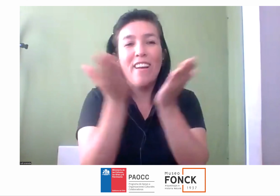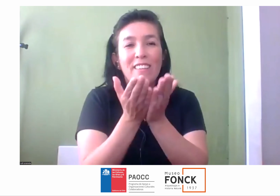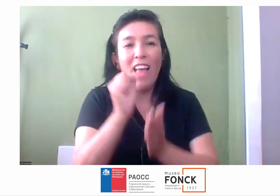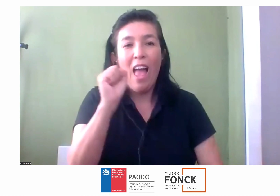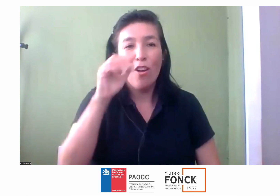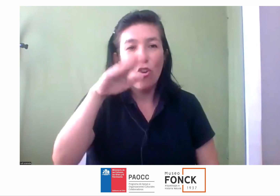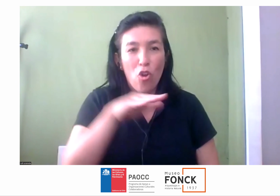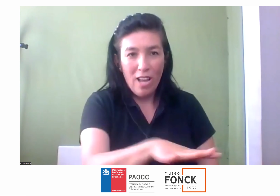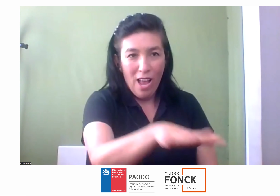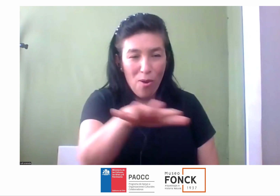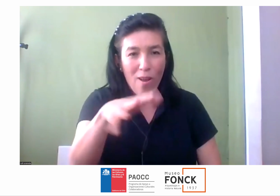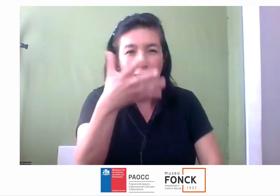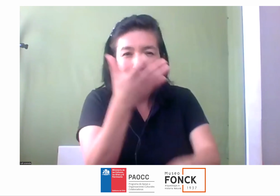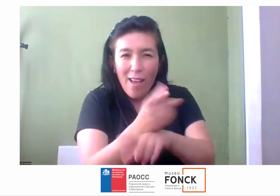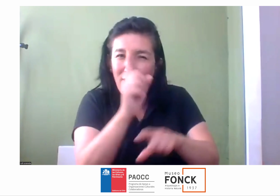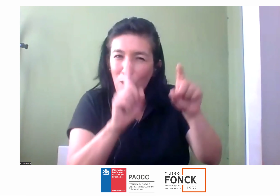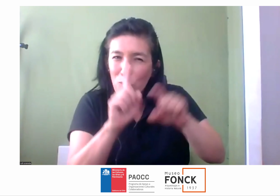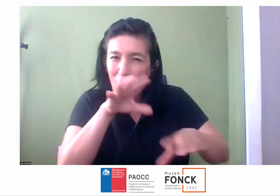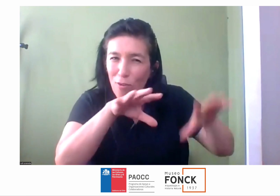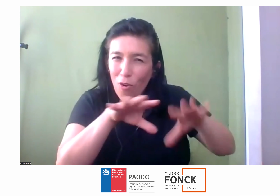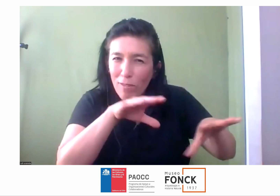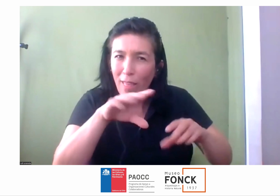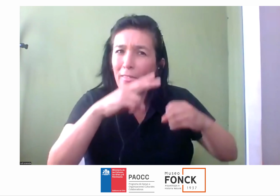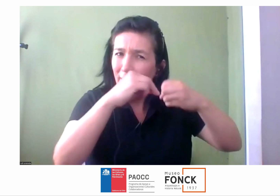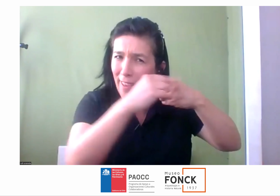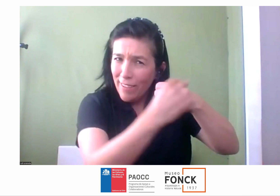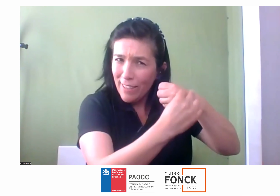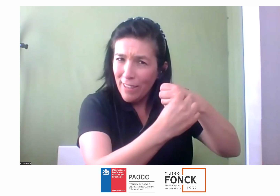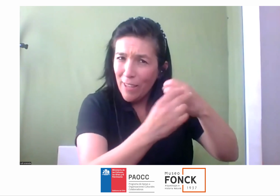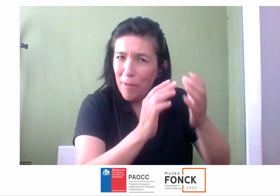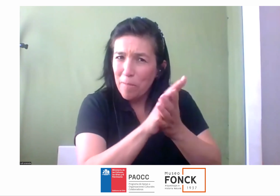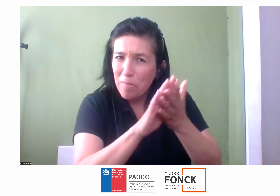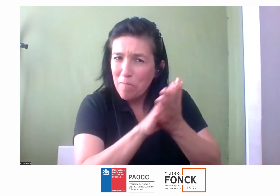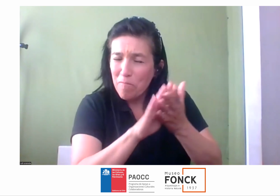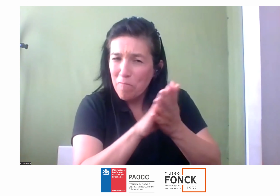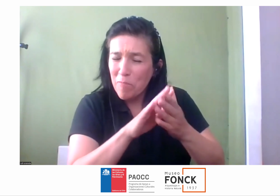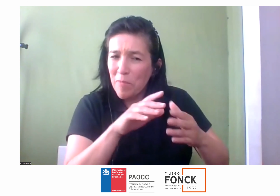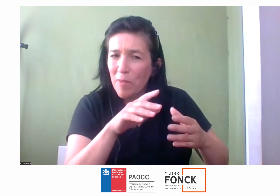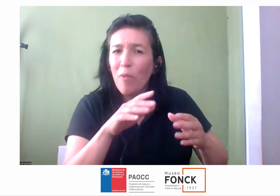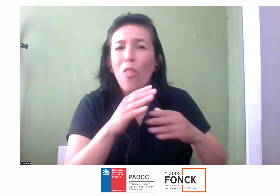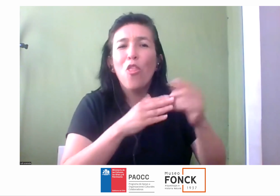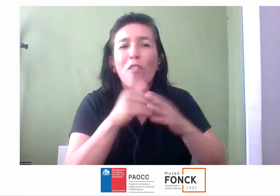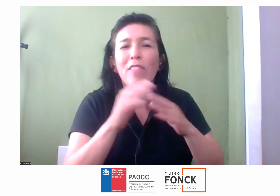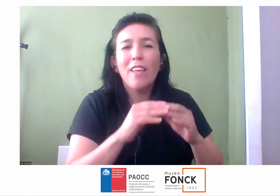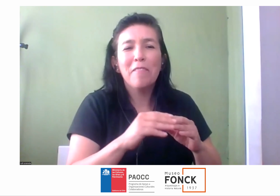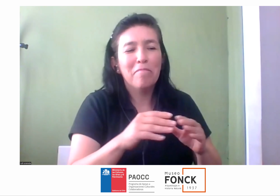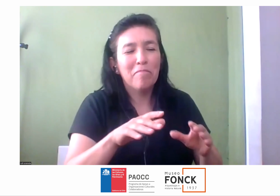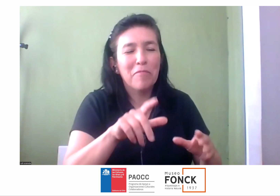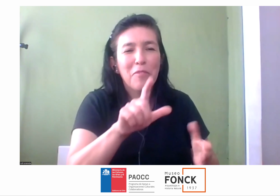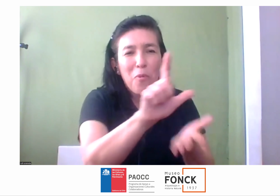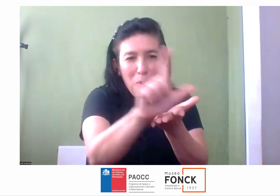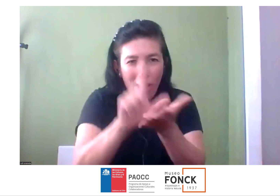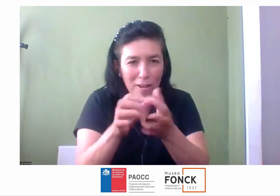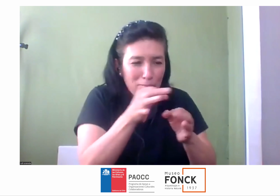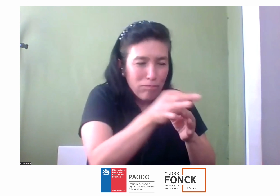posible distinguir algunos elementos de guitas que llegan en forma de aculturación, digamos, sobre poblaciones locales, ¿ya? Poblaciones locales